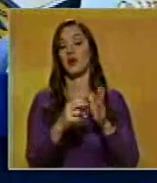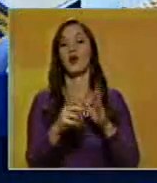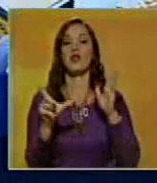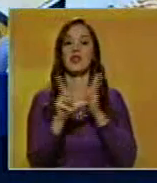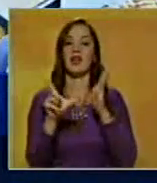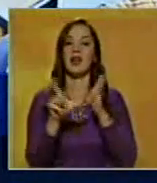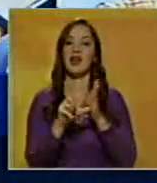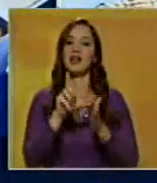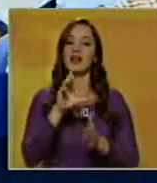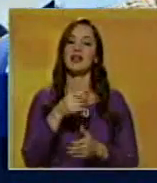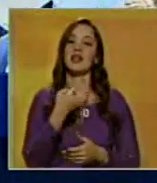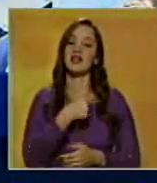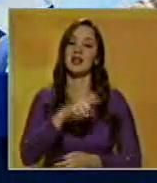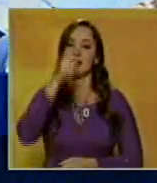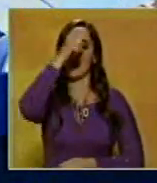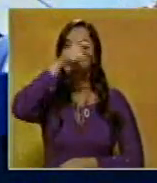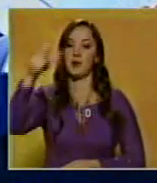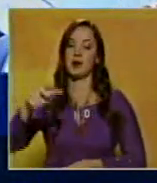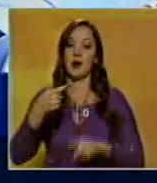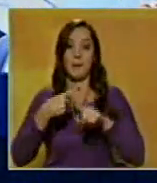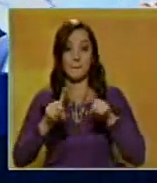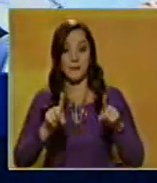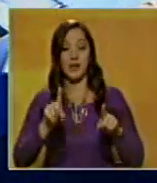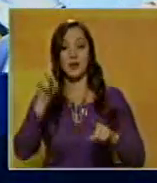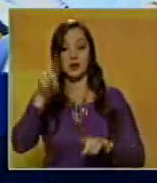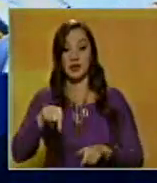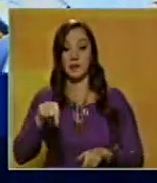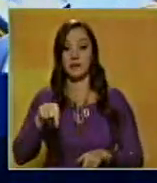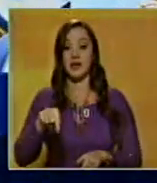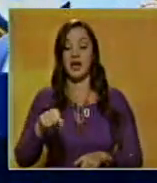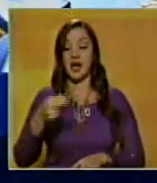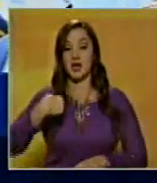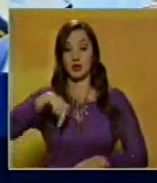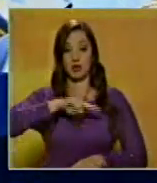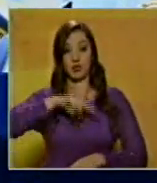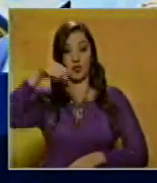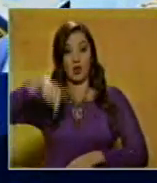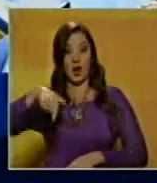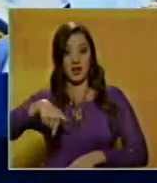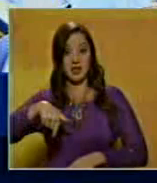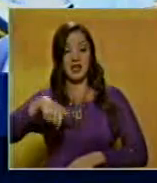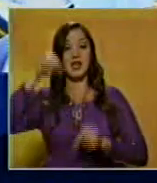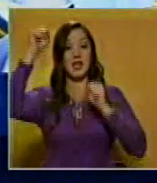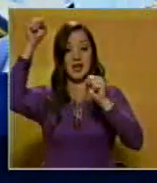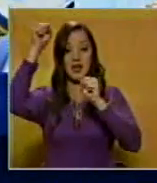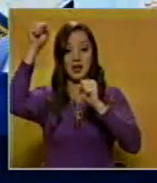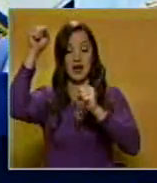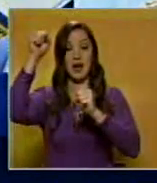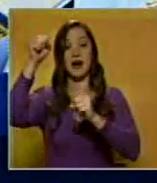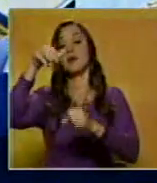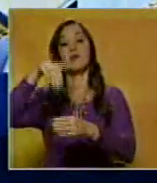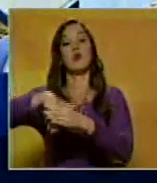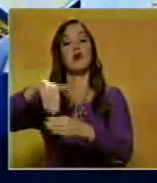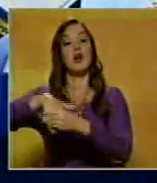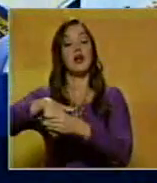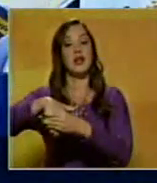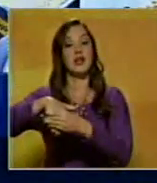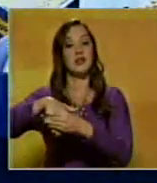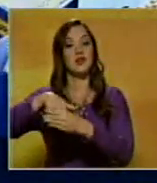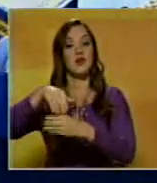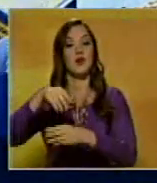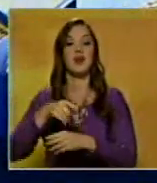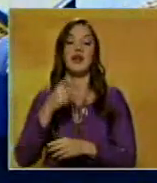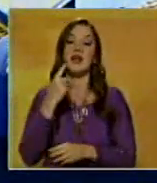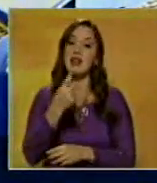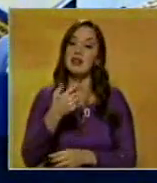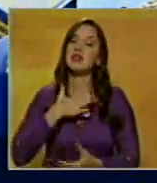del pueblo. Pero también de este lado, de quienes ganamos las elecciones parlamentarias, tiene que haber